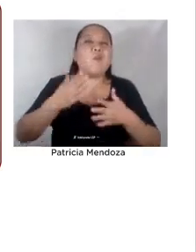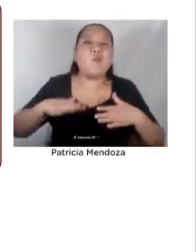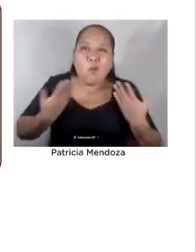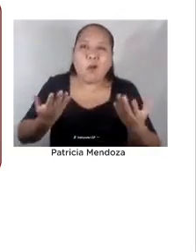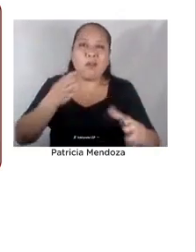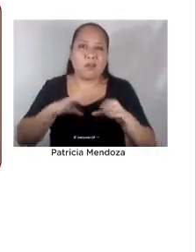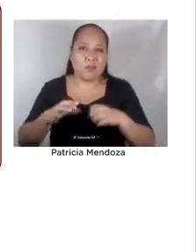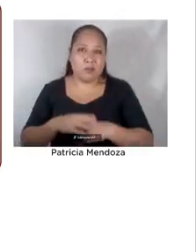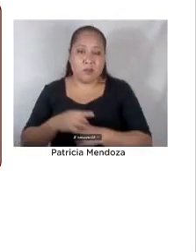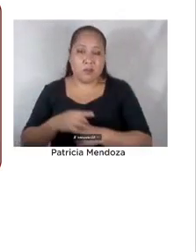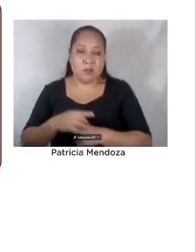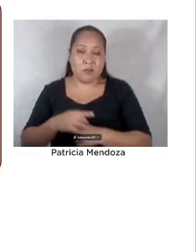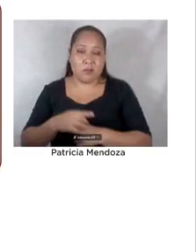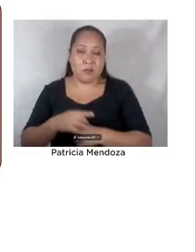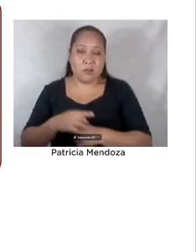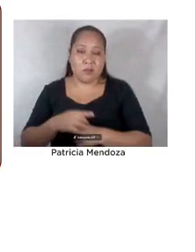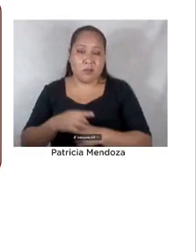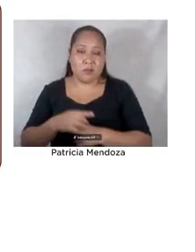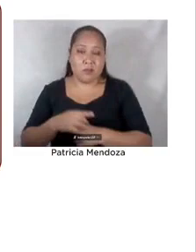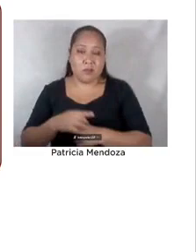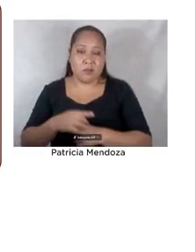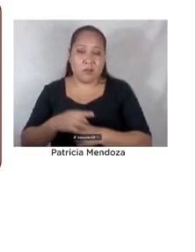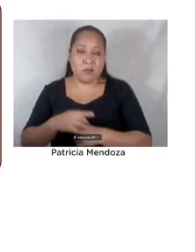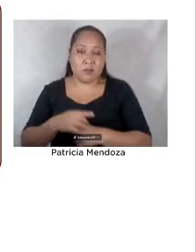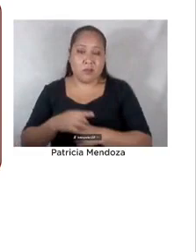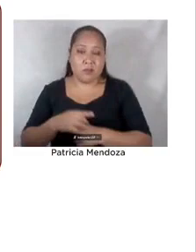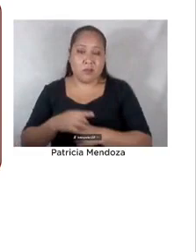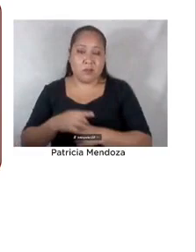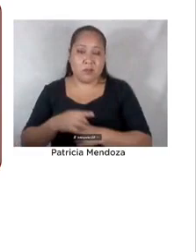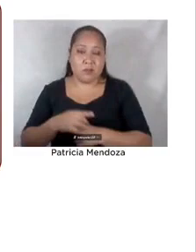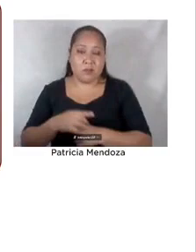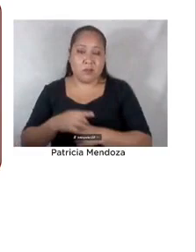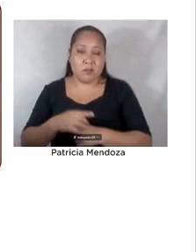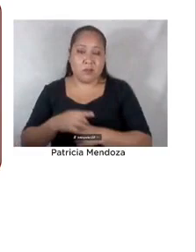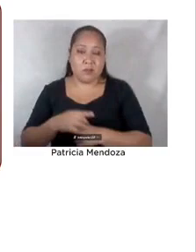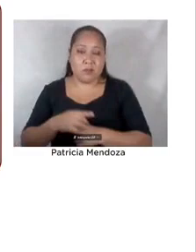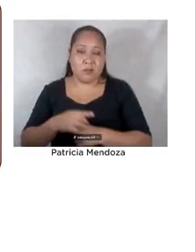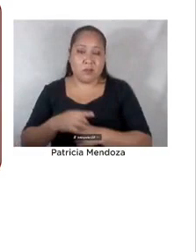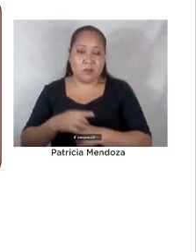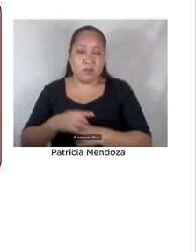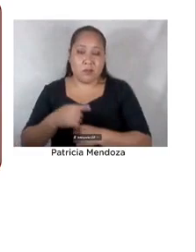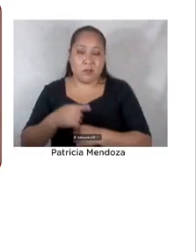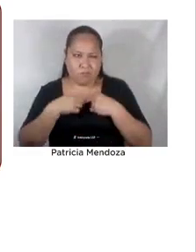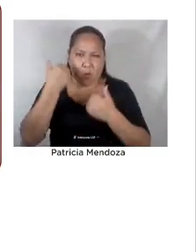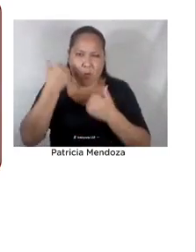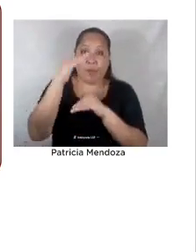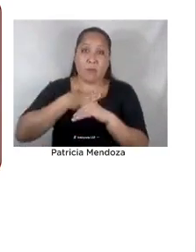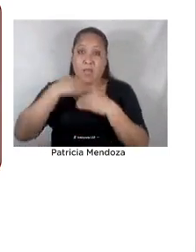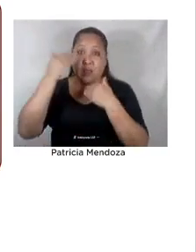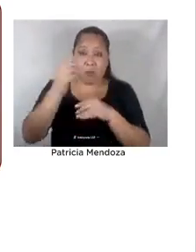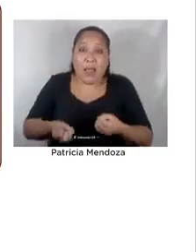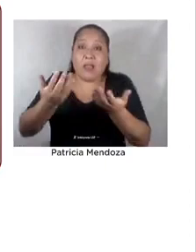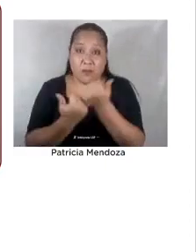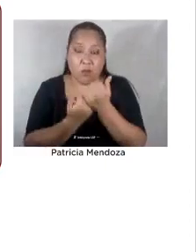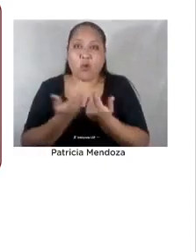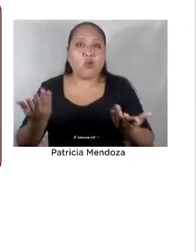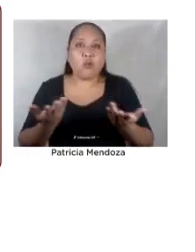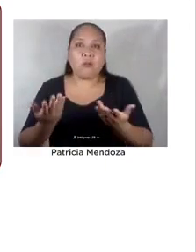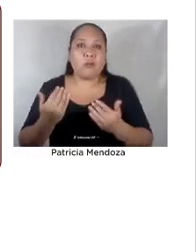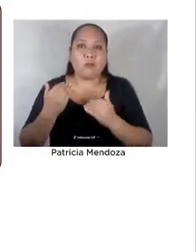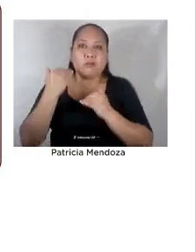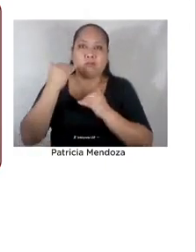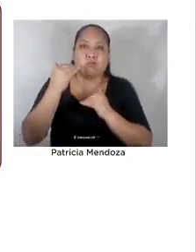si yo no reconozco también los límites para poder brindar este apoyo, donde ya de pronto